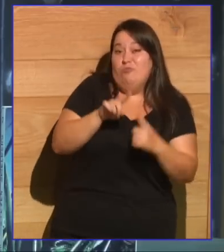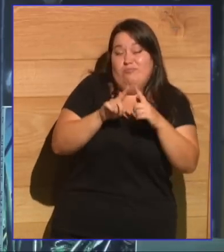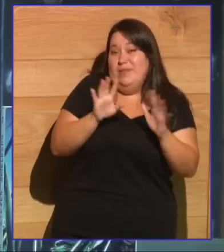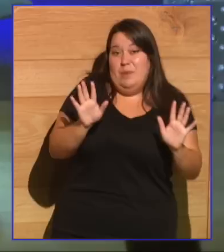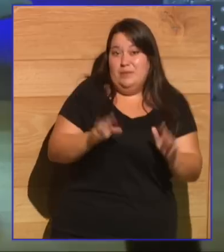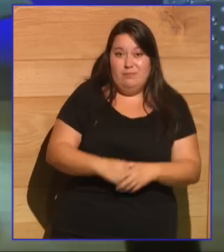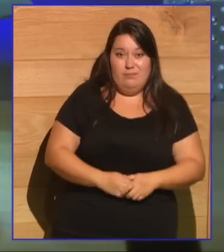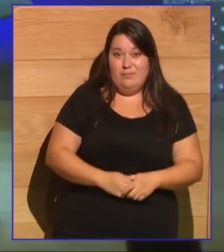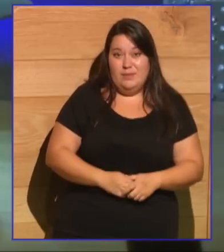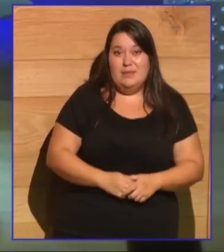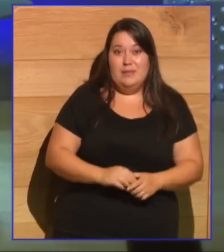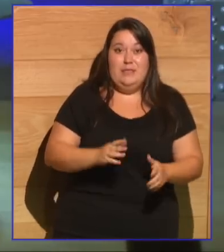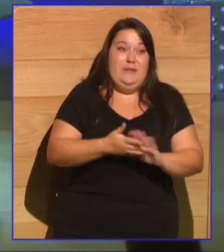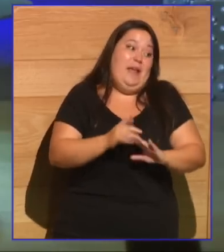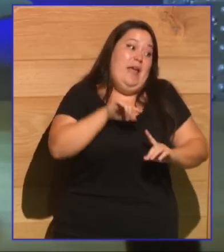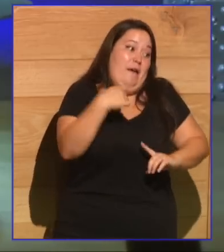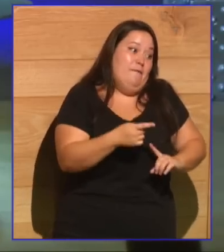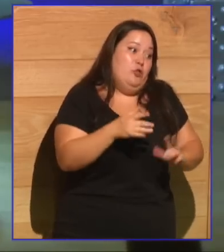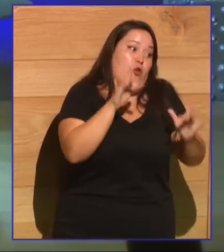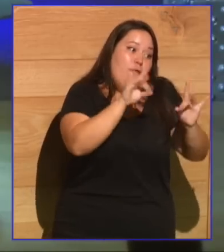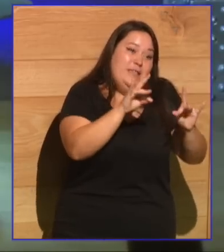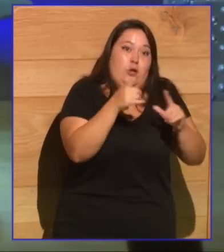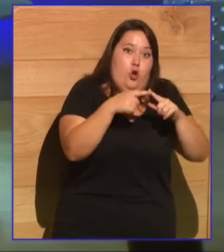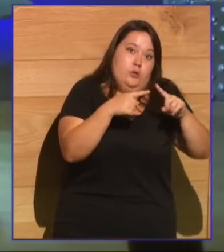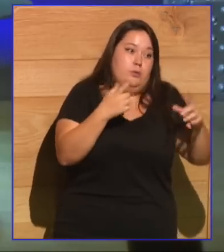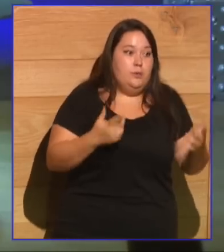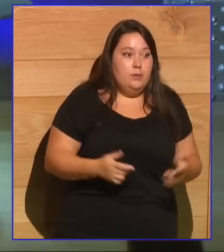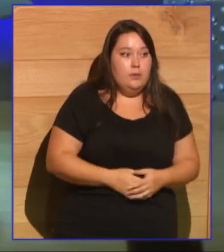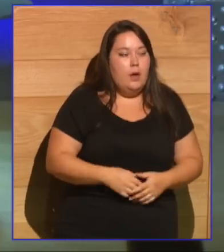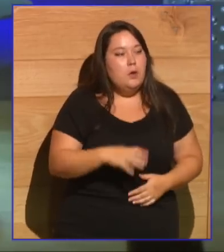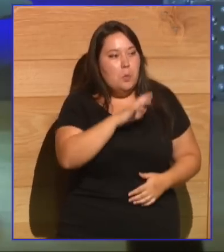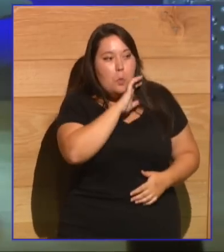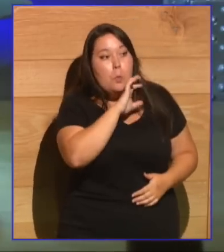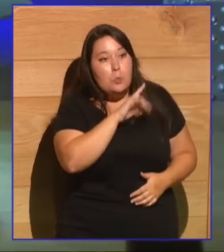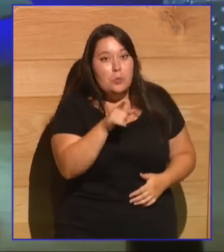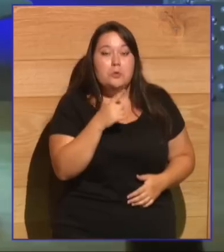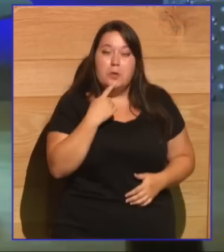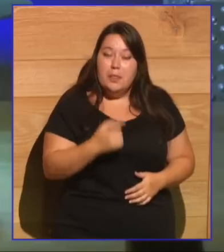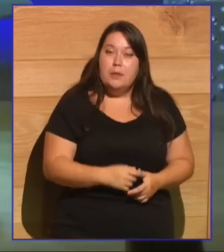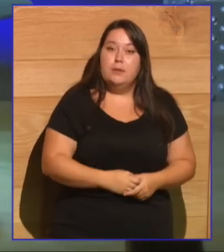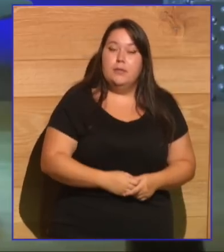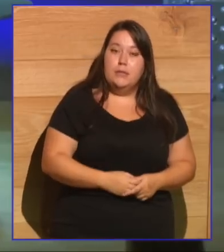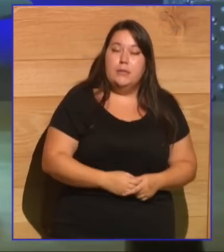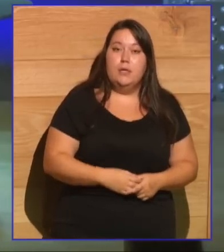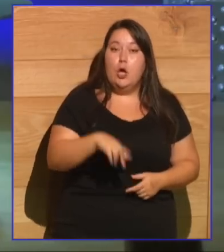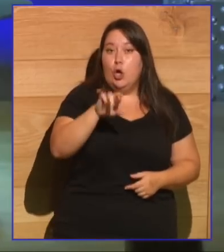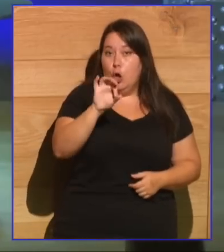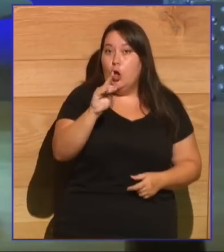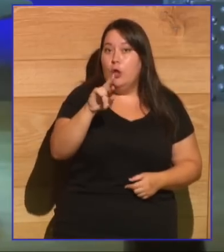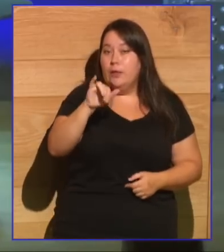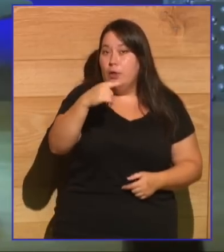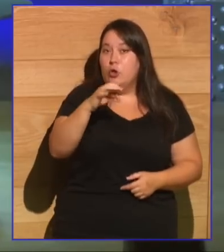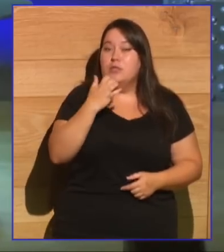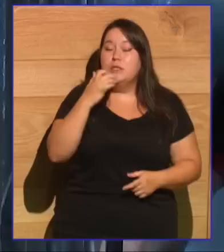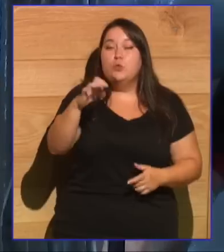tienen unos efectos físicos por decirlo así pero mira pero qué curioso esto que está diciendo rodrigo porque si tú